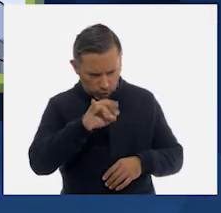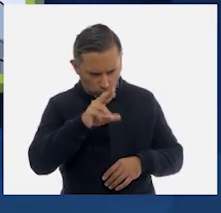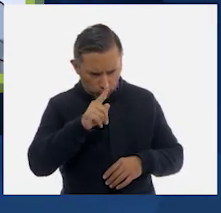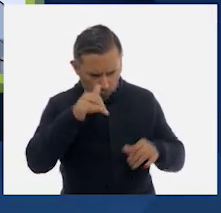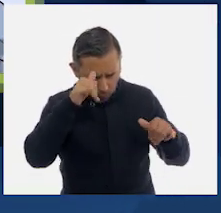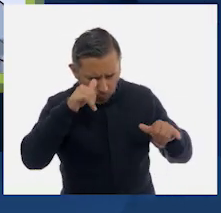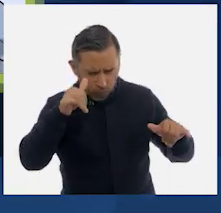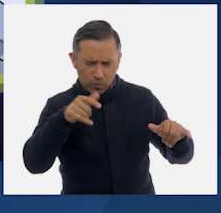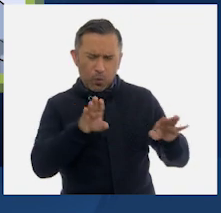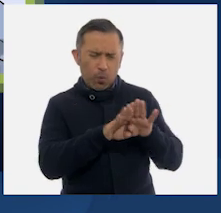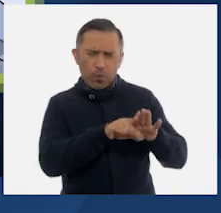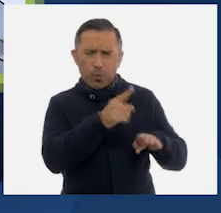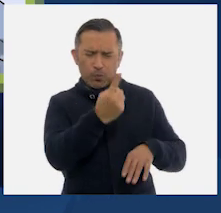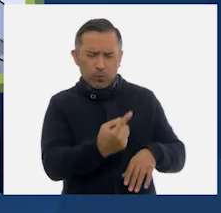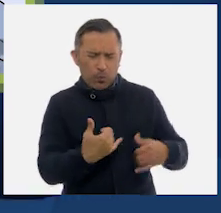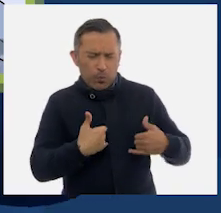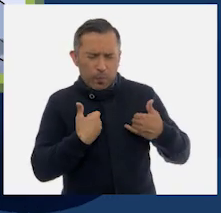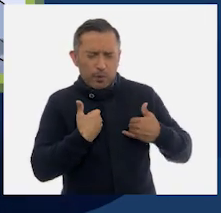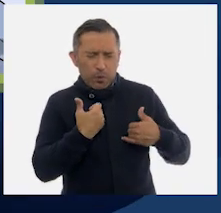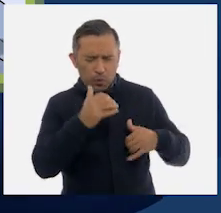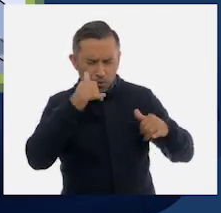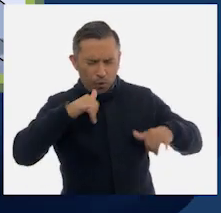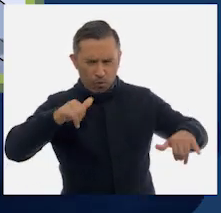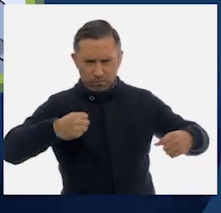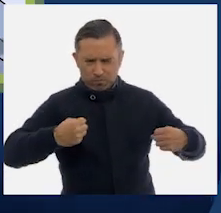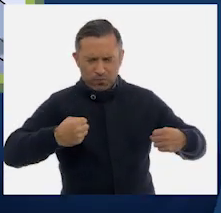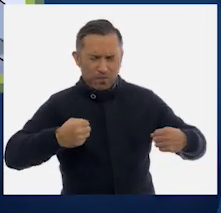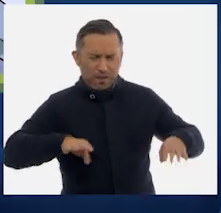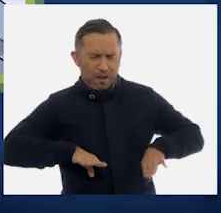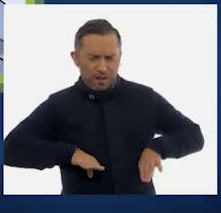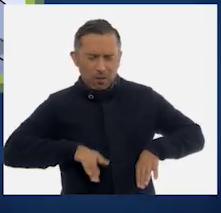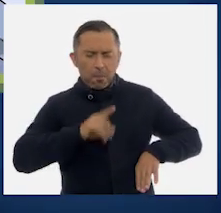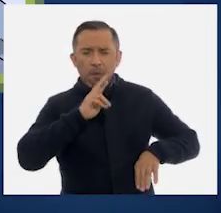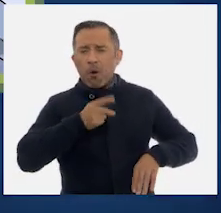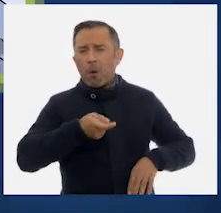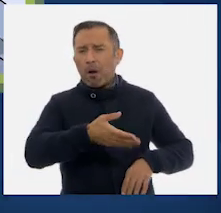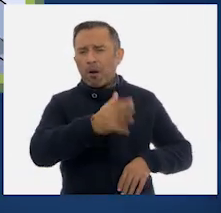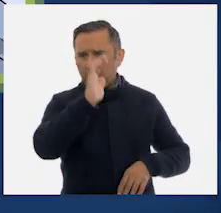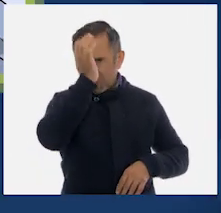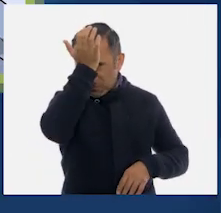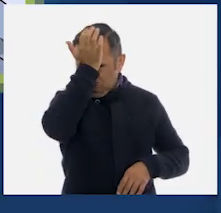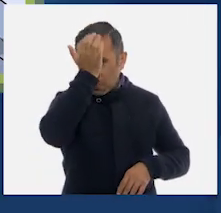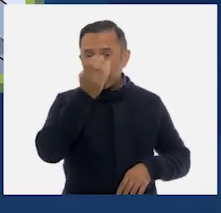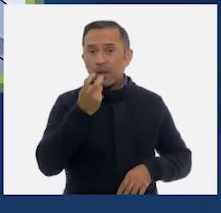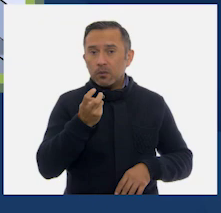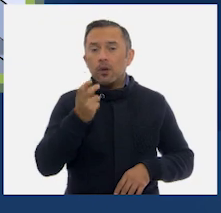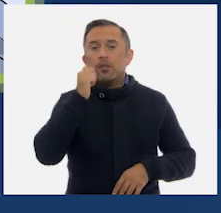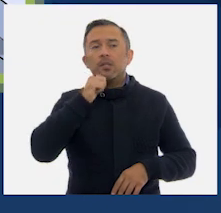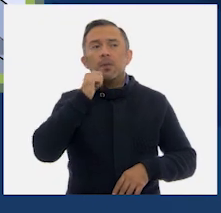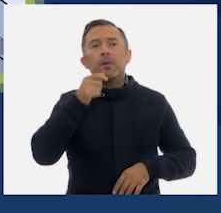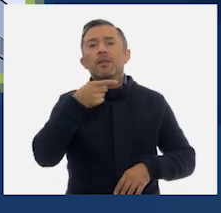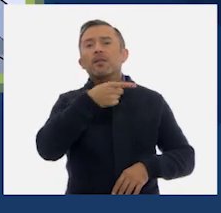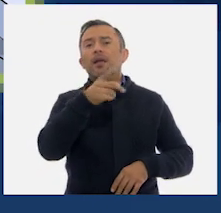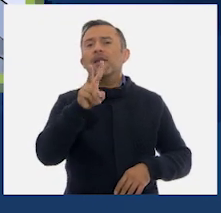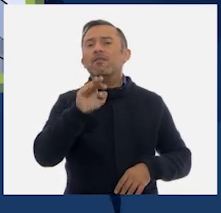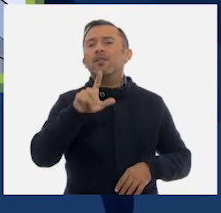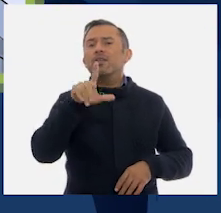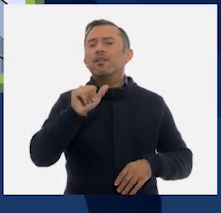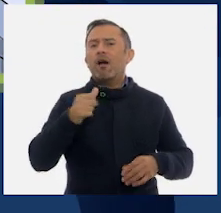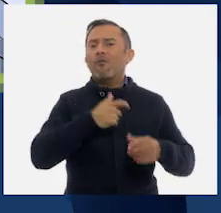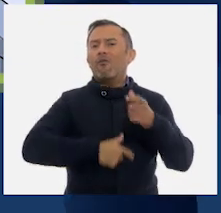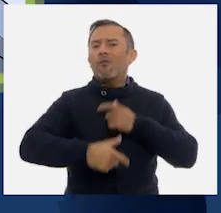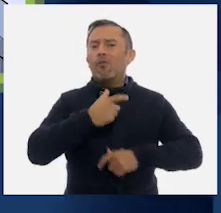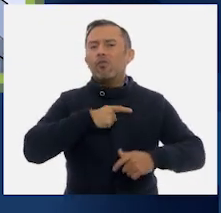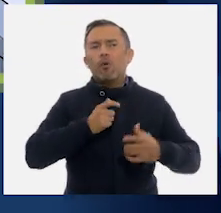diremos Becerrillo. Desde entonces se disputaban el honor de ir por delante de la irregular caballería villista en los encuentros con los federales o